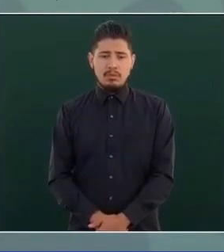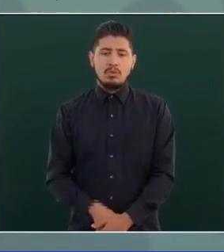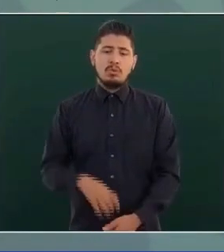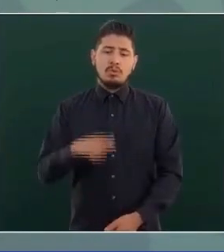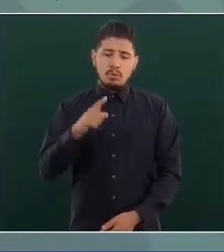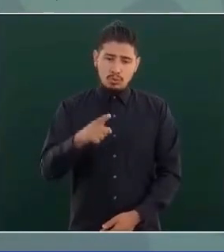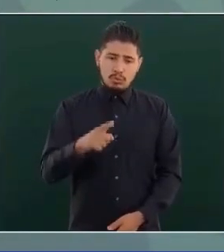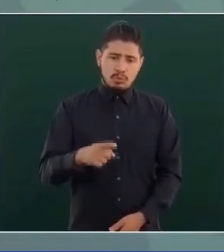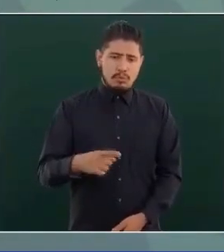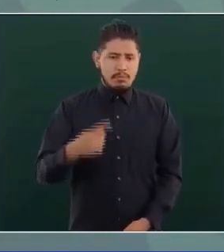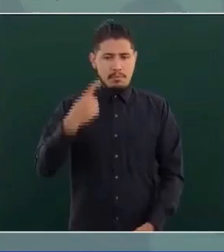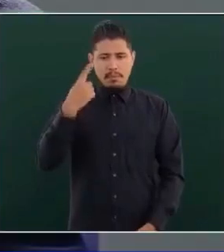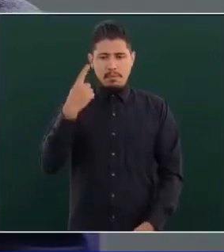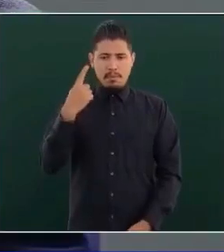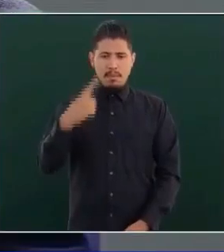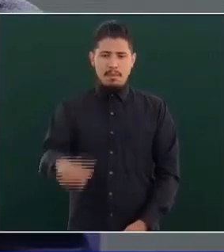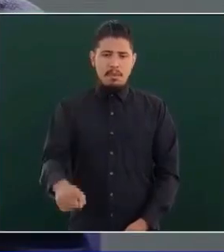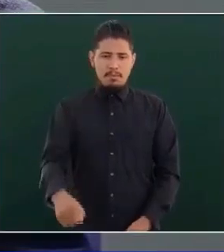tú mandabas.